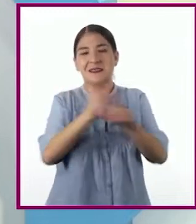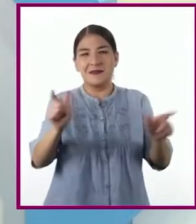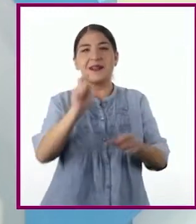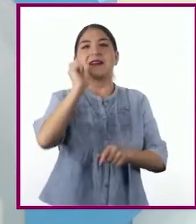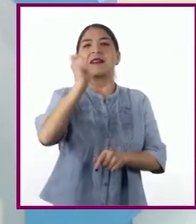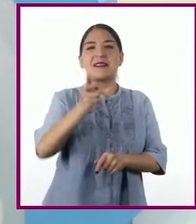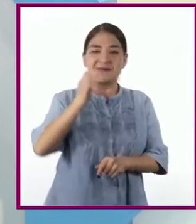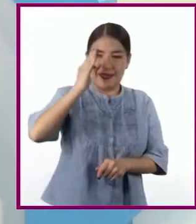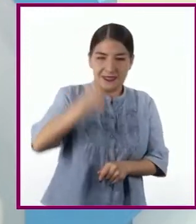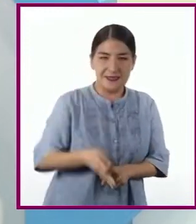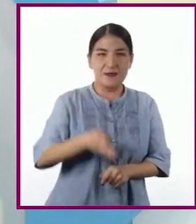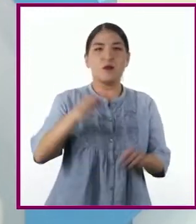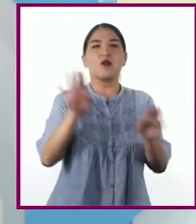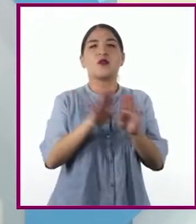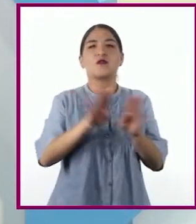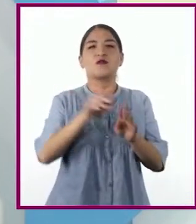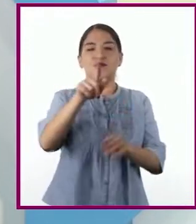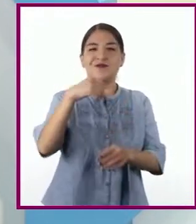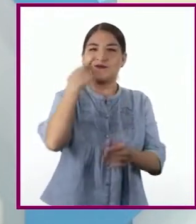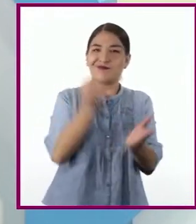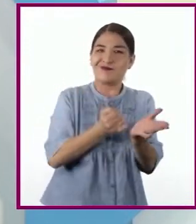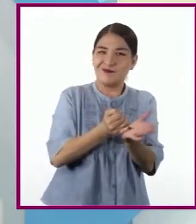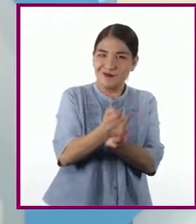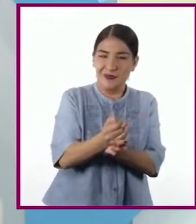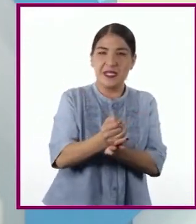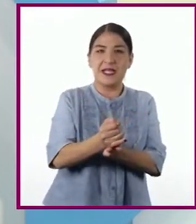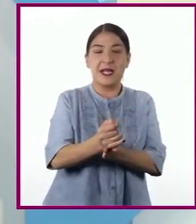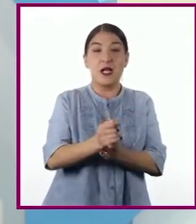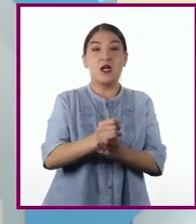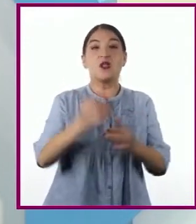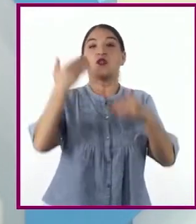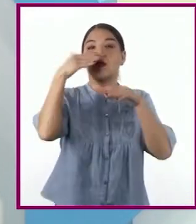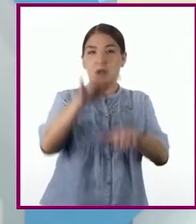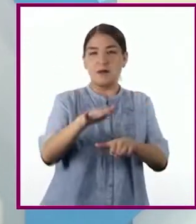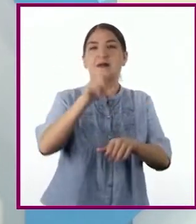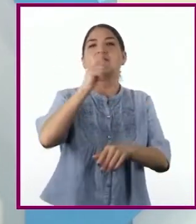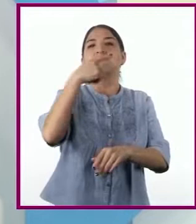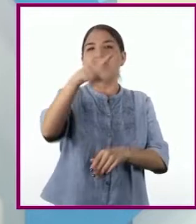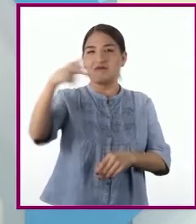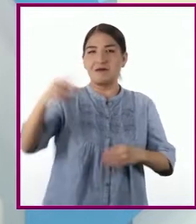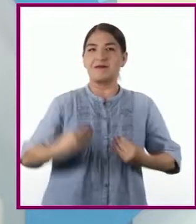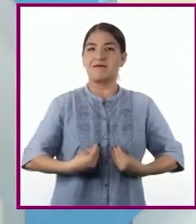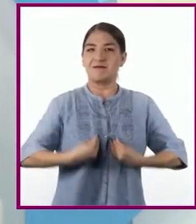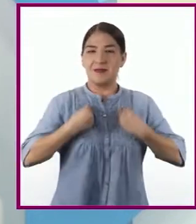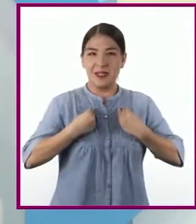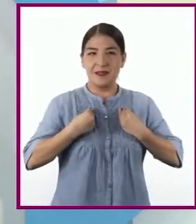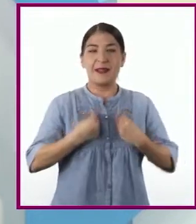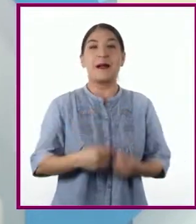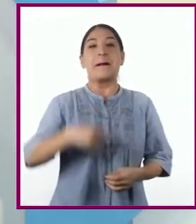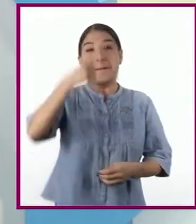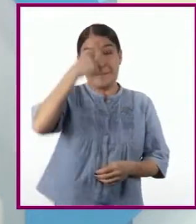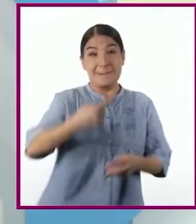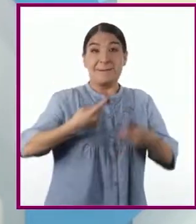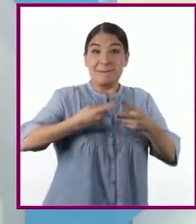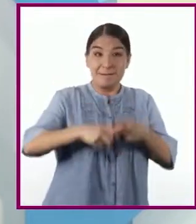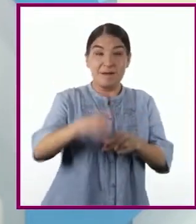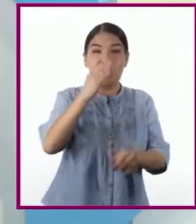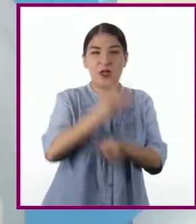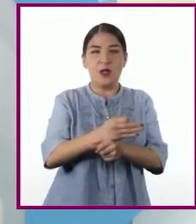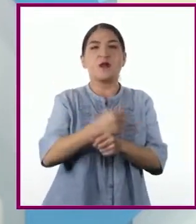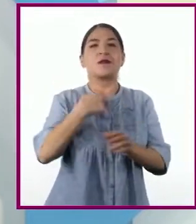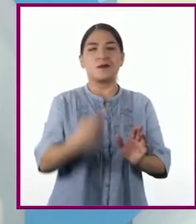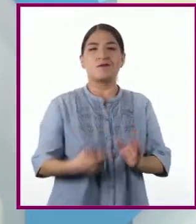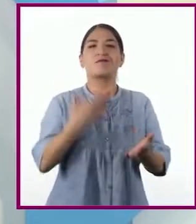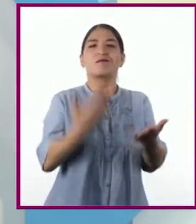les permite tomar algunas decisiones relacionadas con su vida. Para empezar, les propongo la